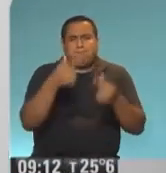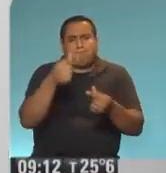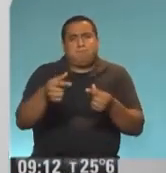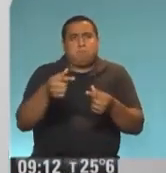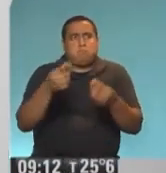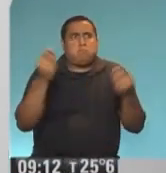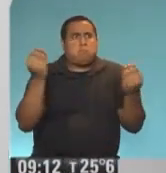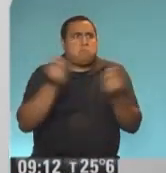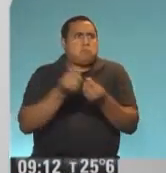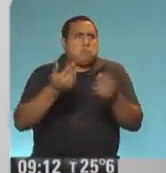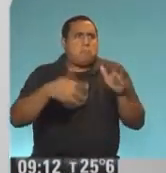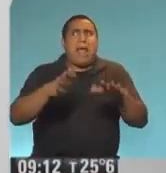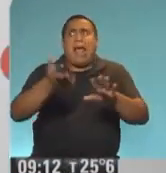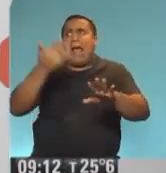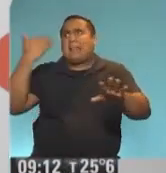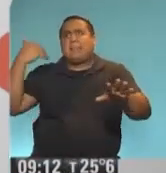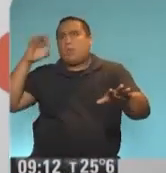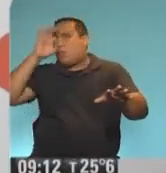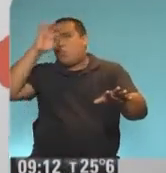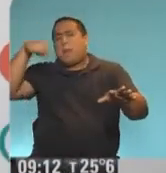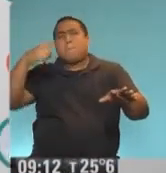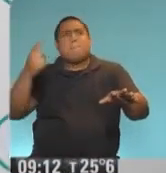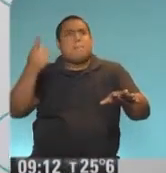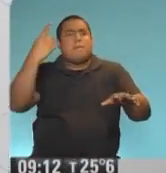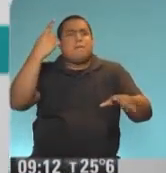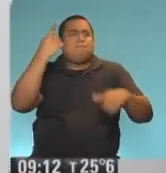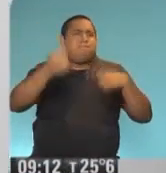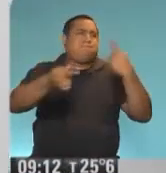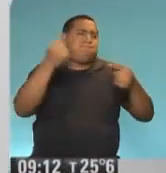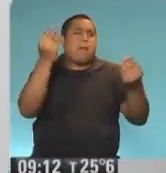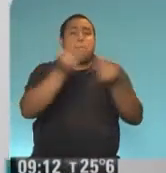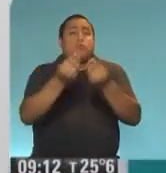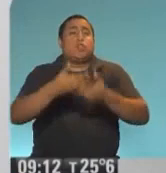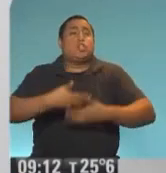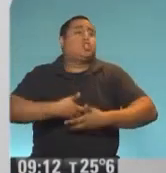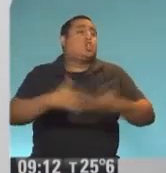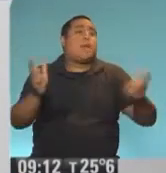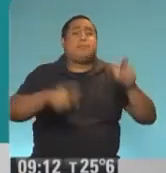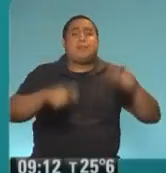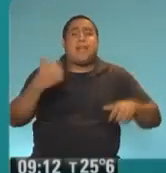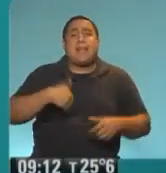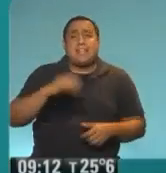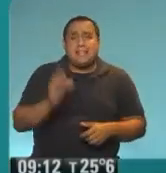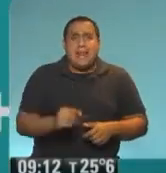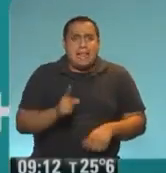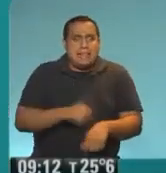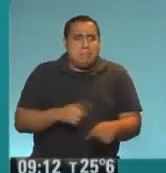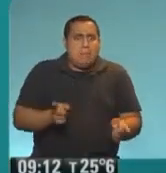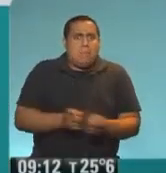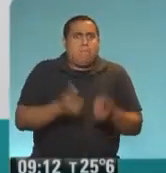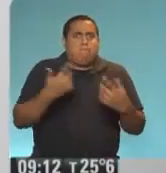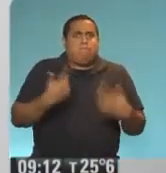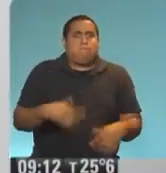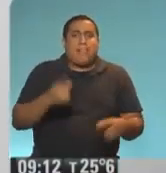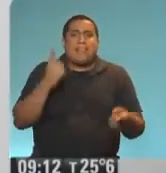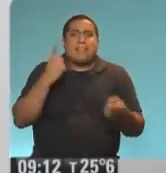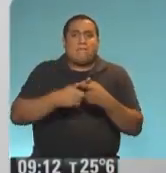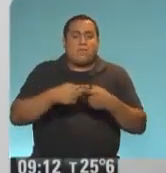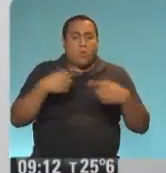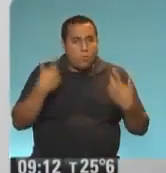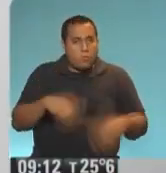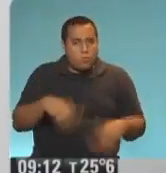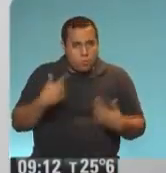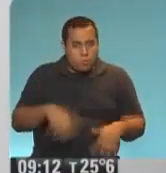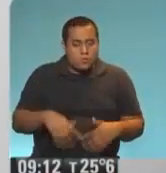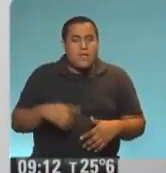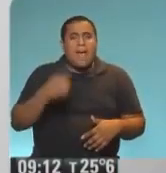historia de la Argentina en el menor tiempo posible a los argentinos. Con lo cual, sigue el desafío y seguirán viendo circunstancias